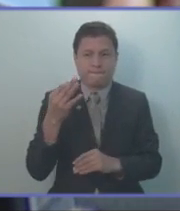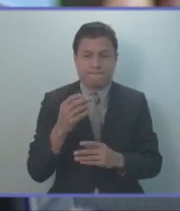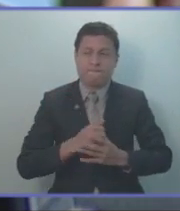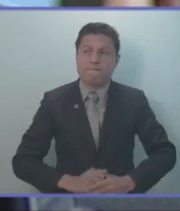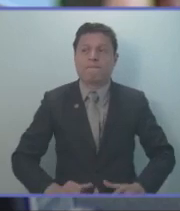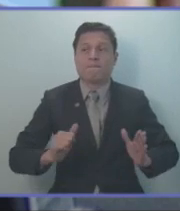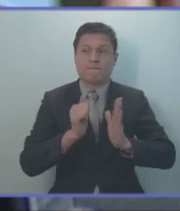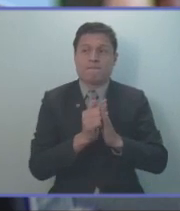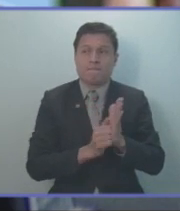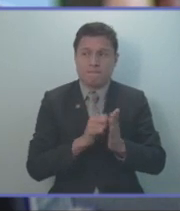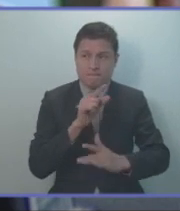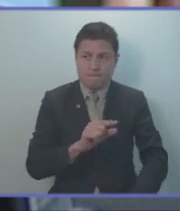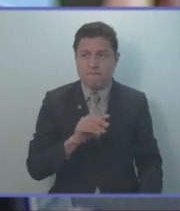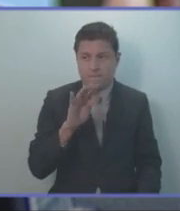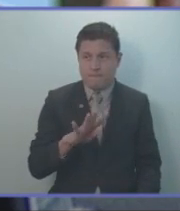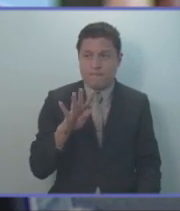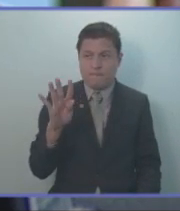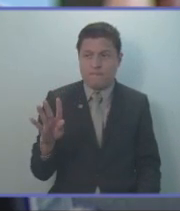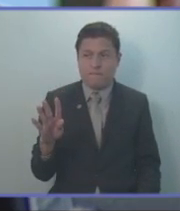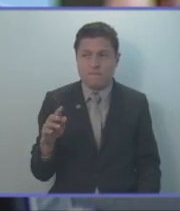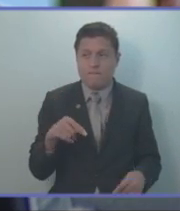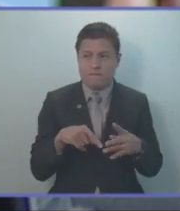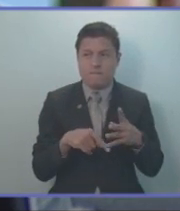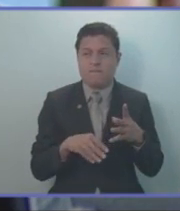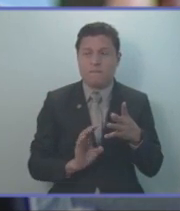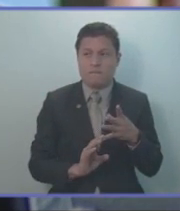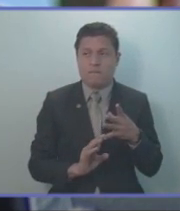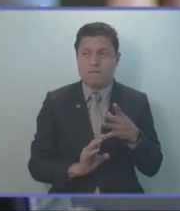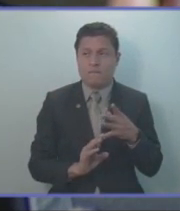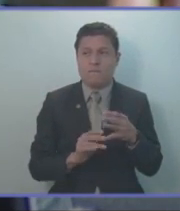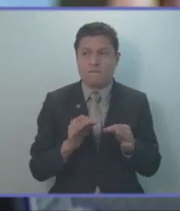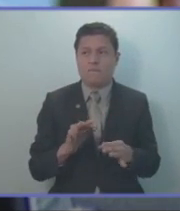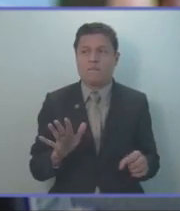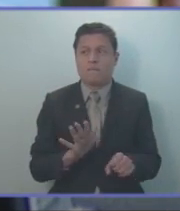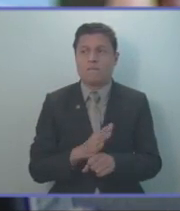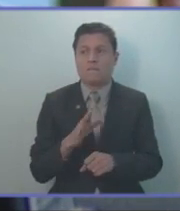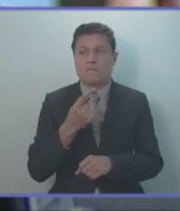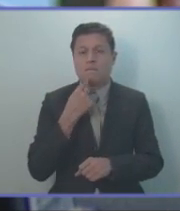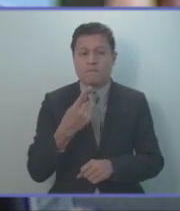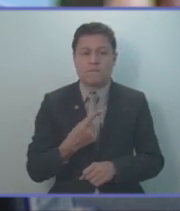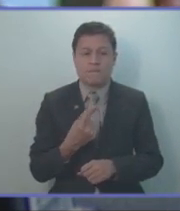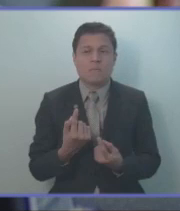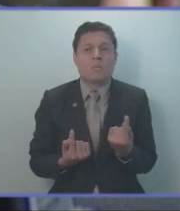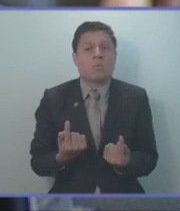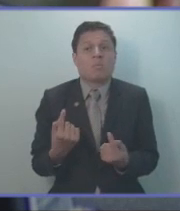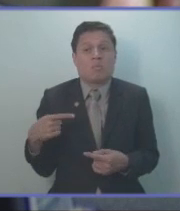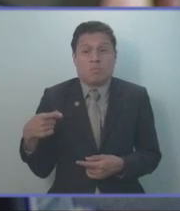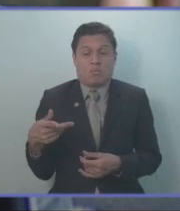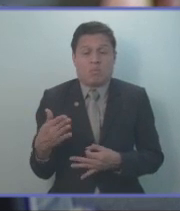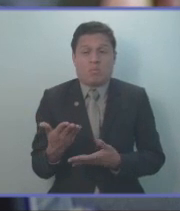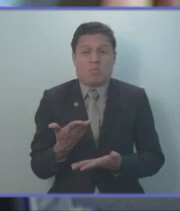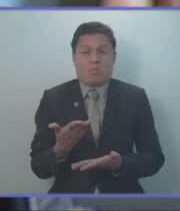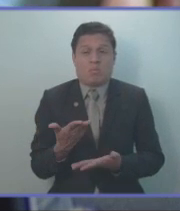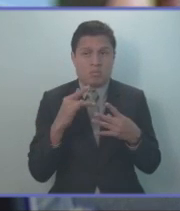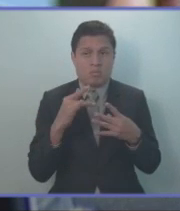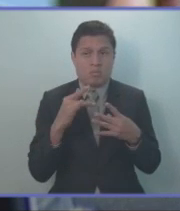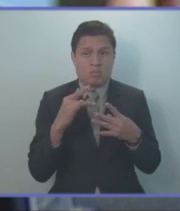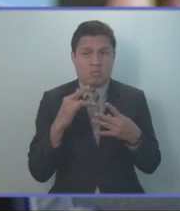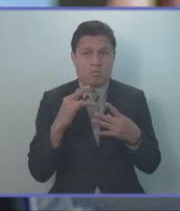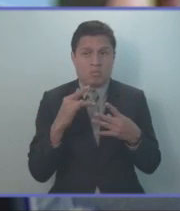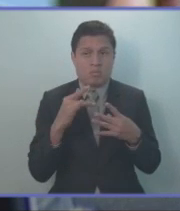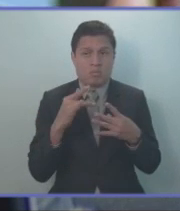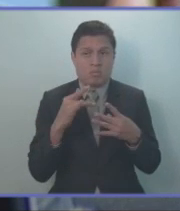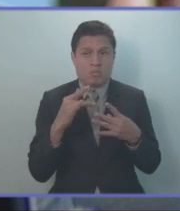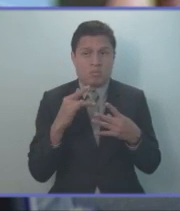El artículo 144 de la Constitución literalmente establece: Cuando un proyecto de ley fuera